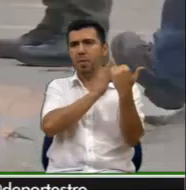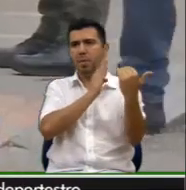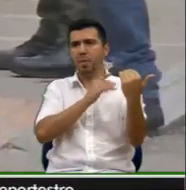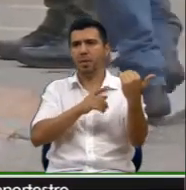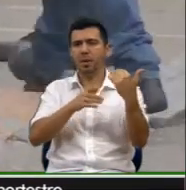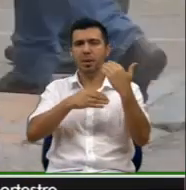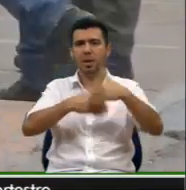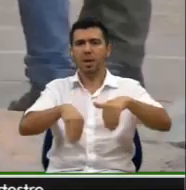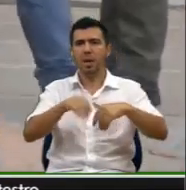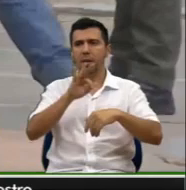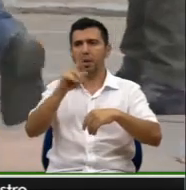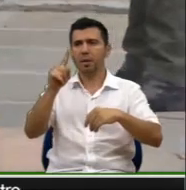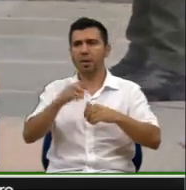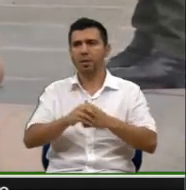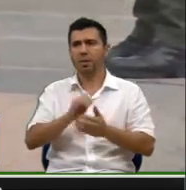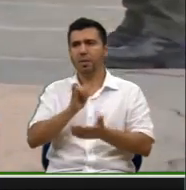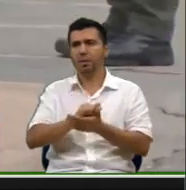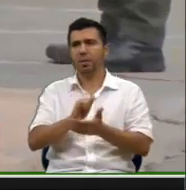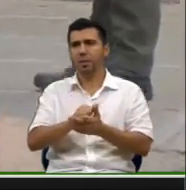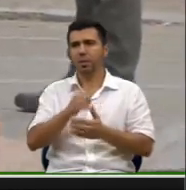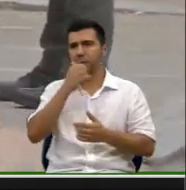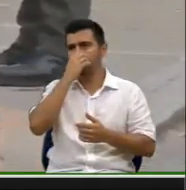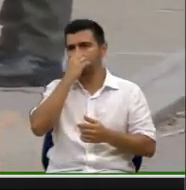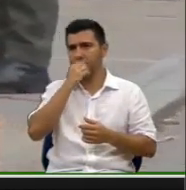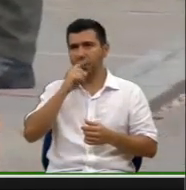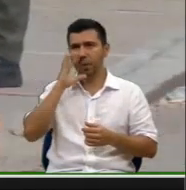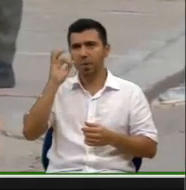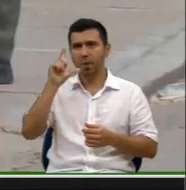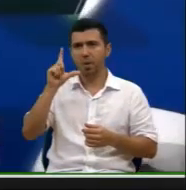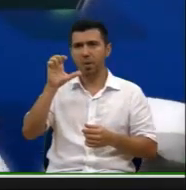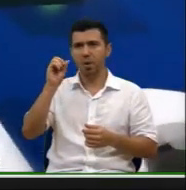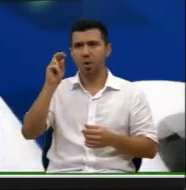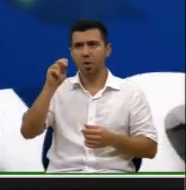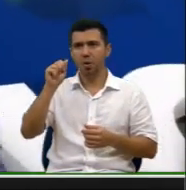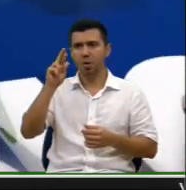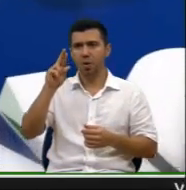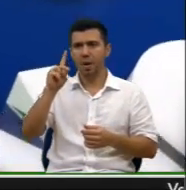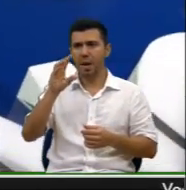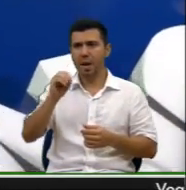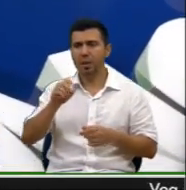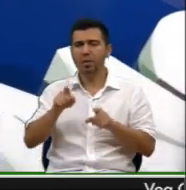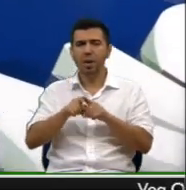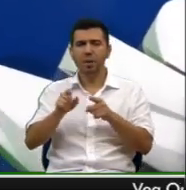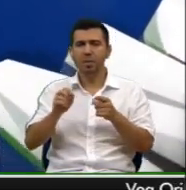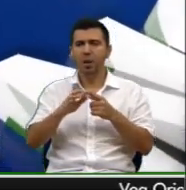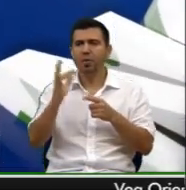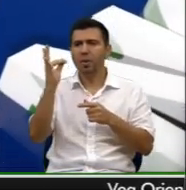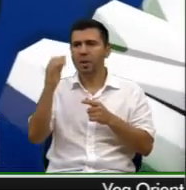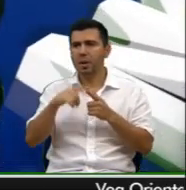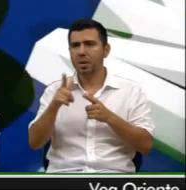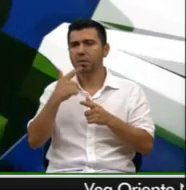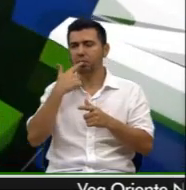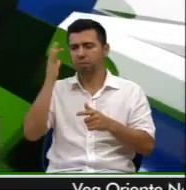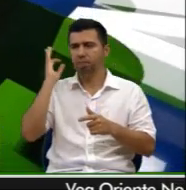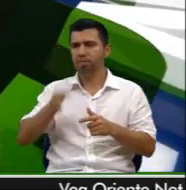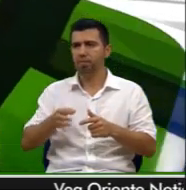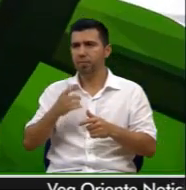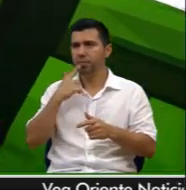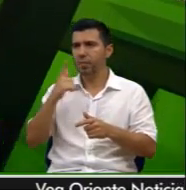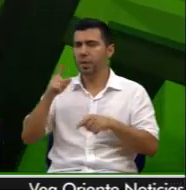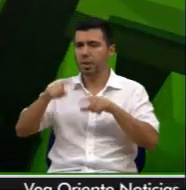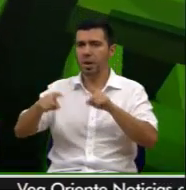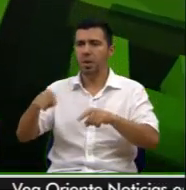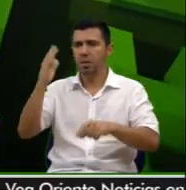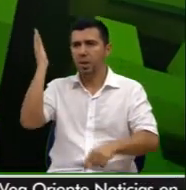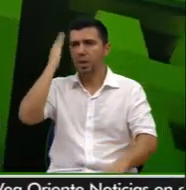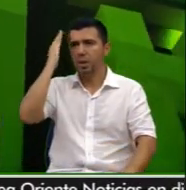31 sin embargo Leonardo segura González hijo hermano y tío de las víctimas tiene algunos de los